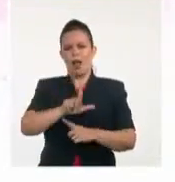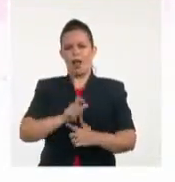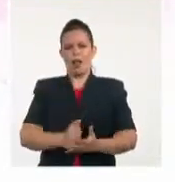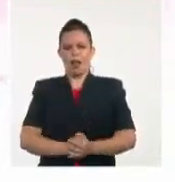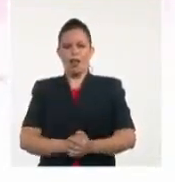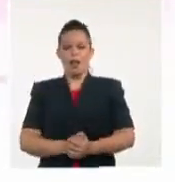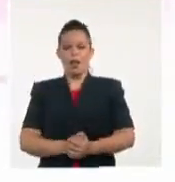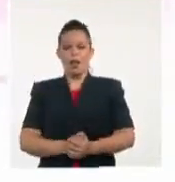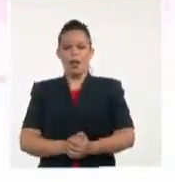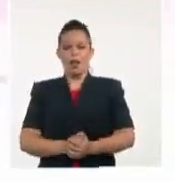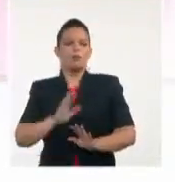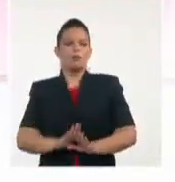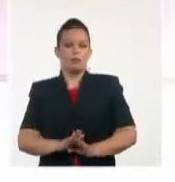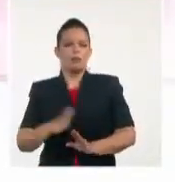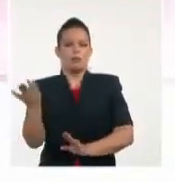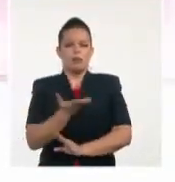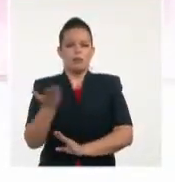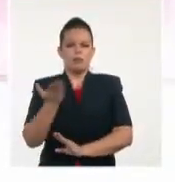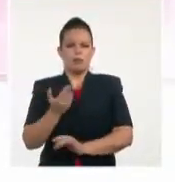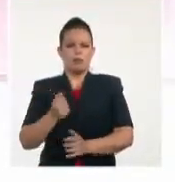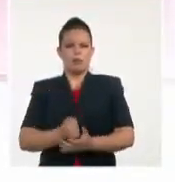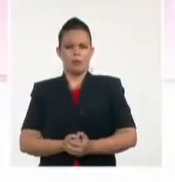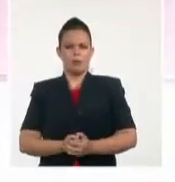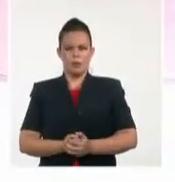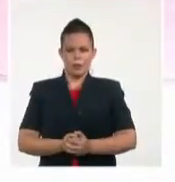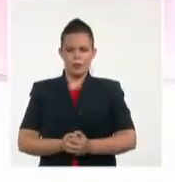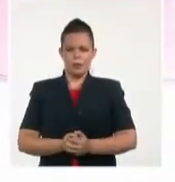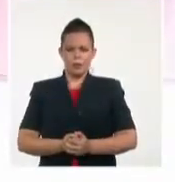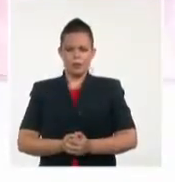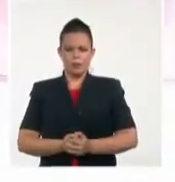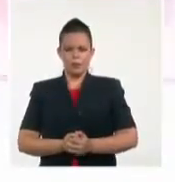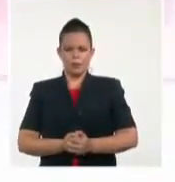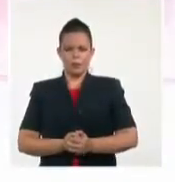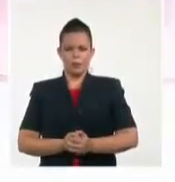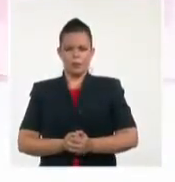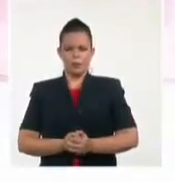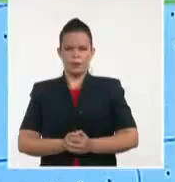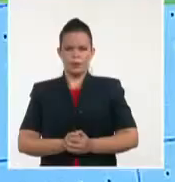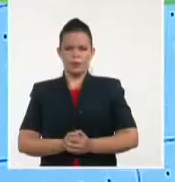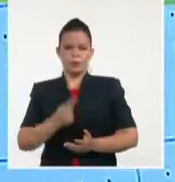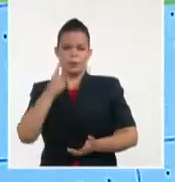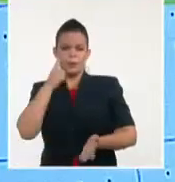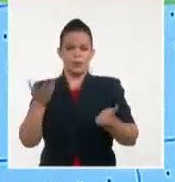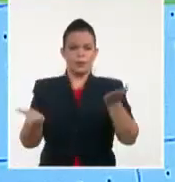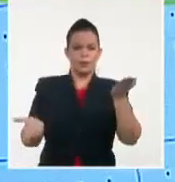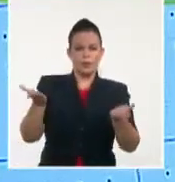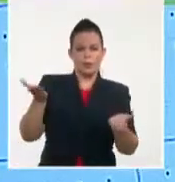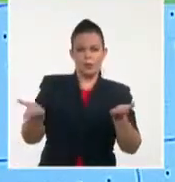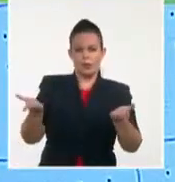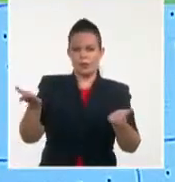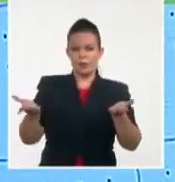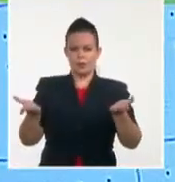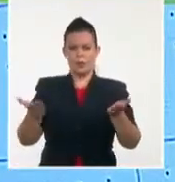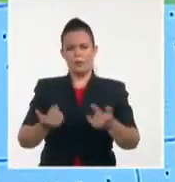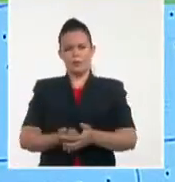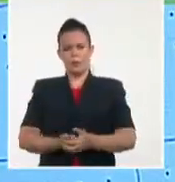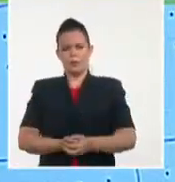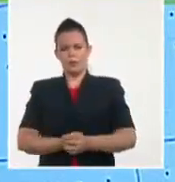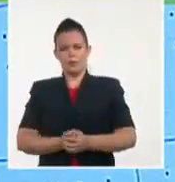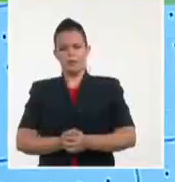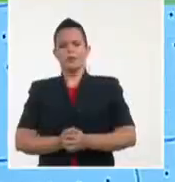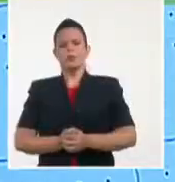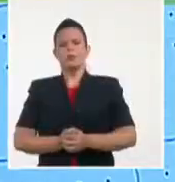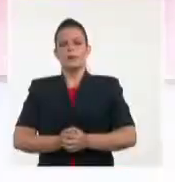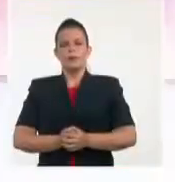por hora de viento máximo sostenido, una tormenta tropical. Y este venía